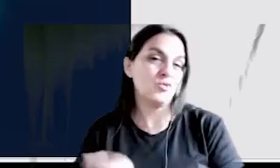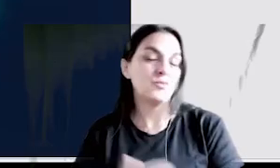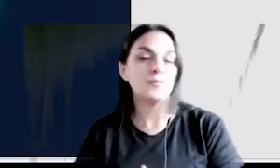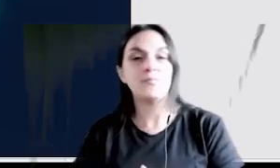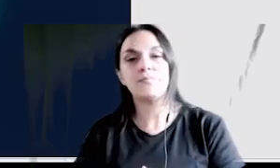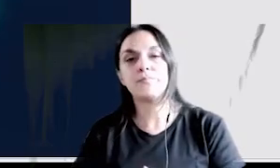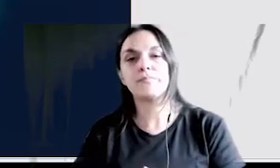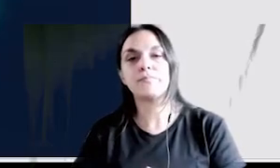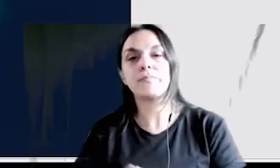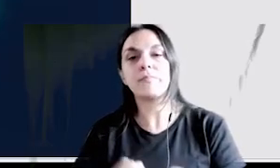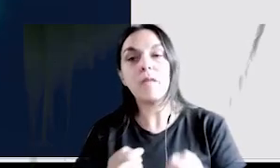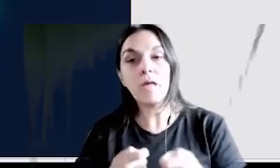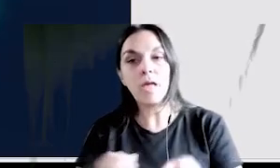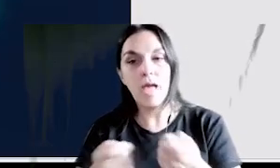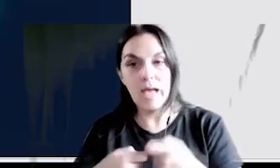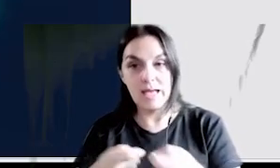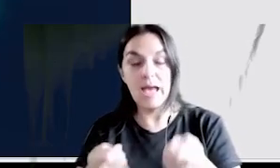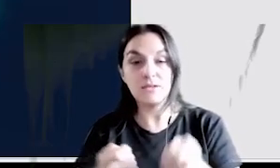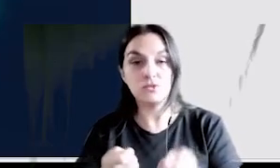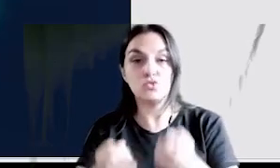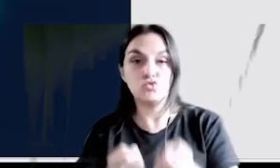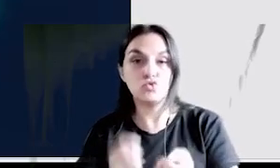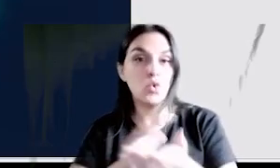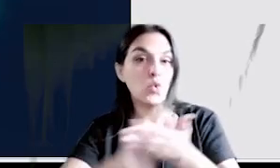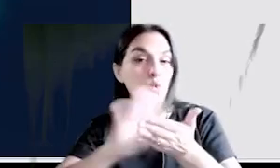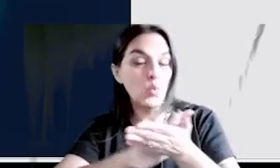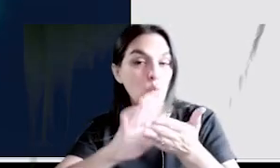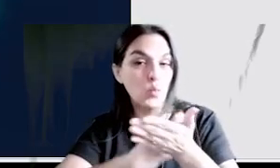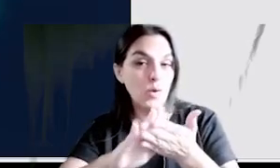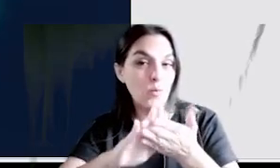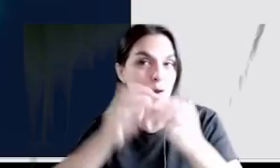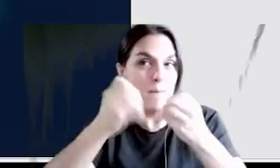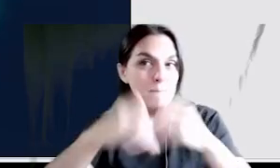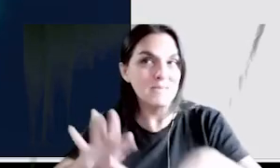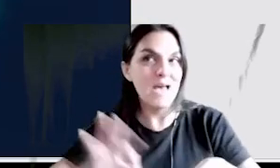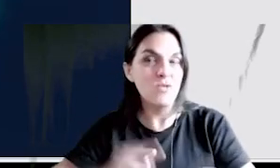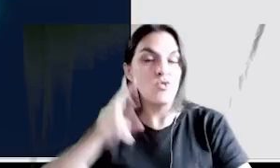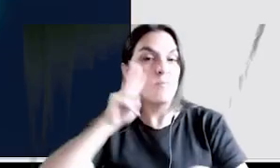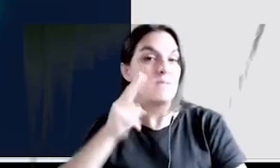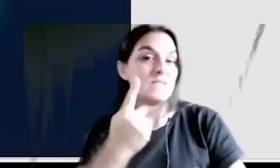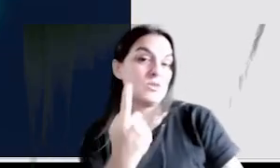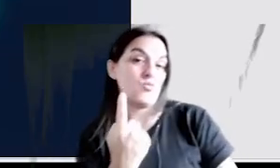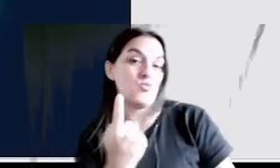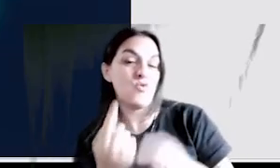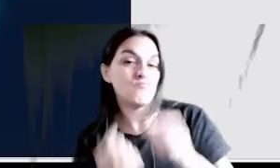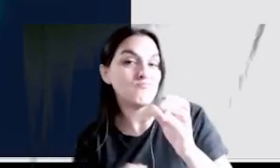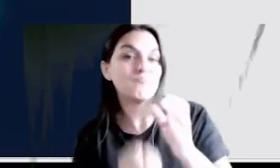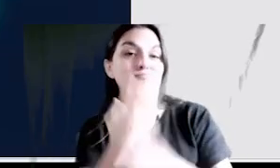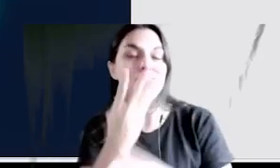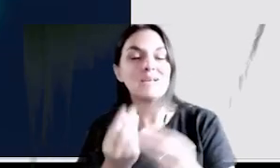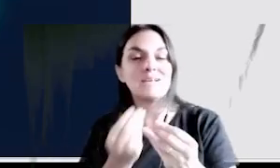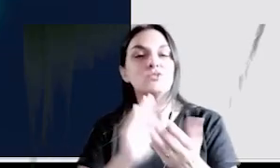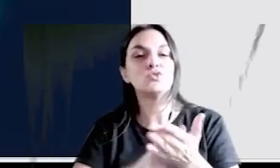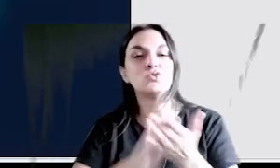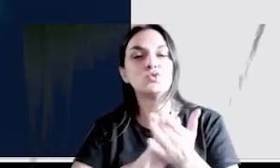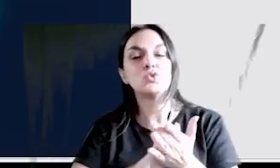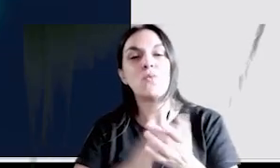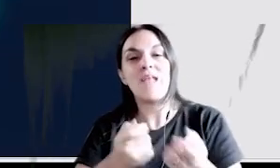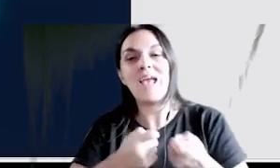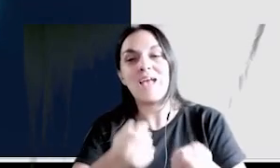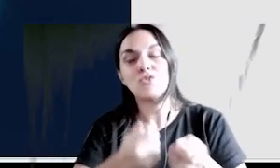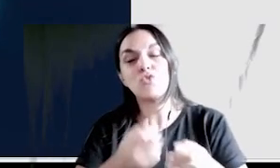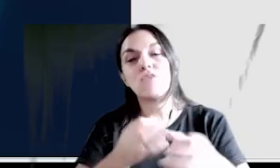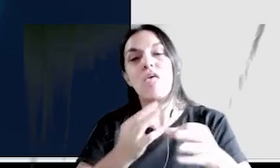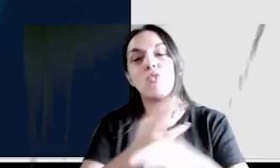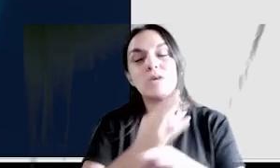Un gasto que también es bastante novedoso, que apareció por el año 2021, tiene que ver con la posibilidad de deducir gastos de educación